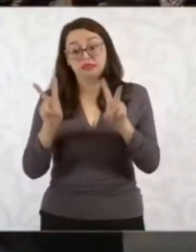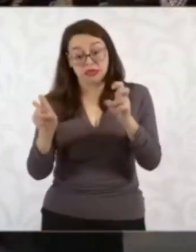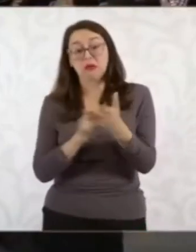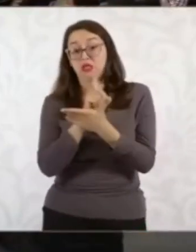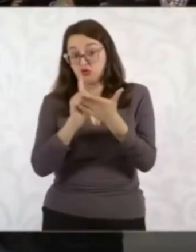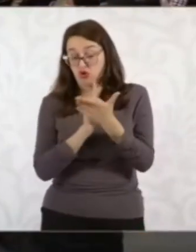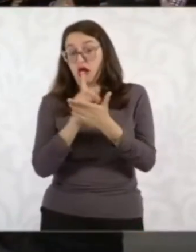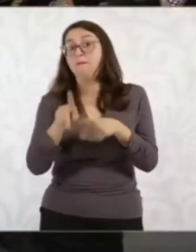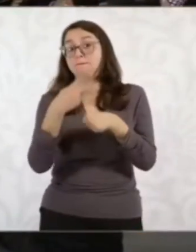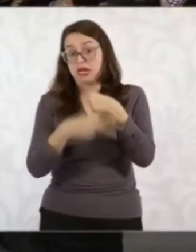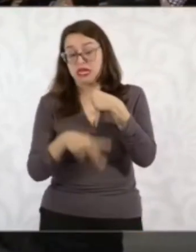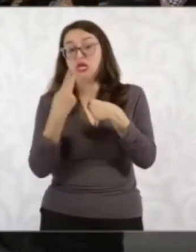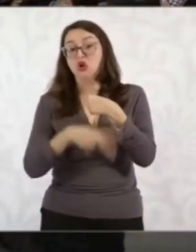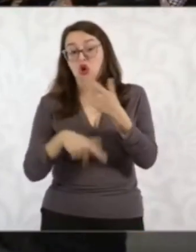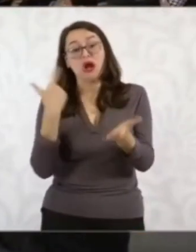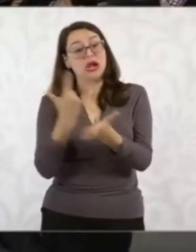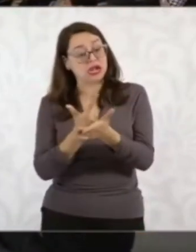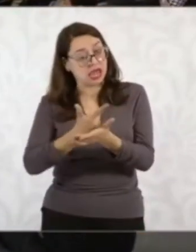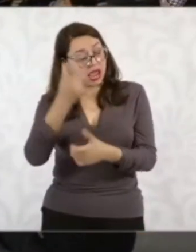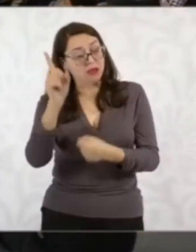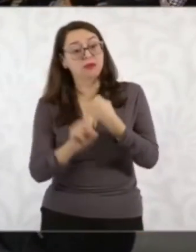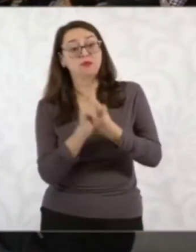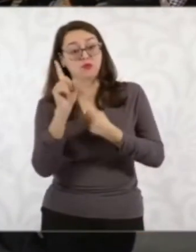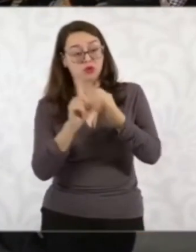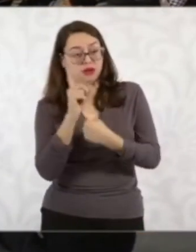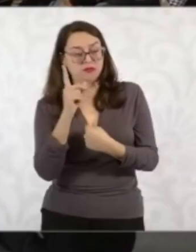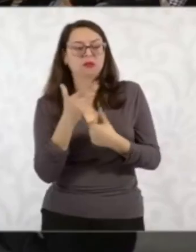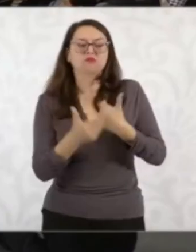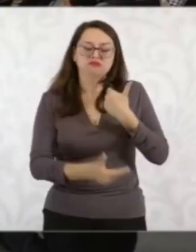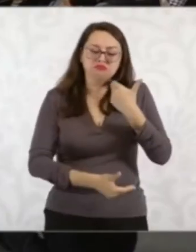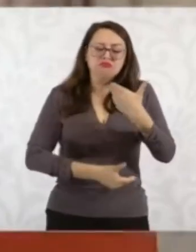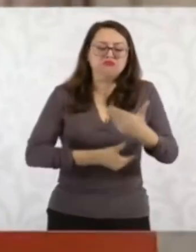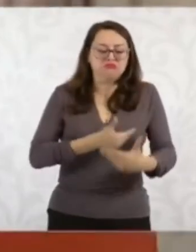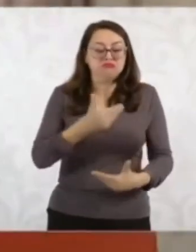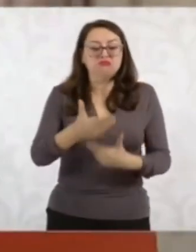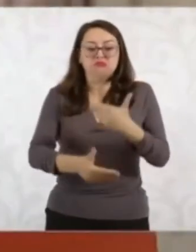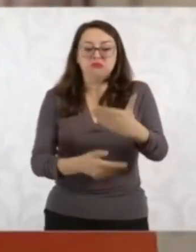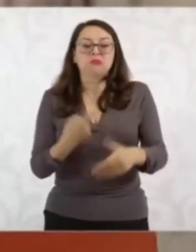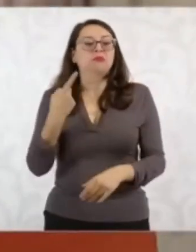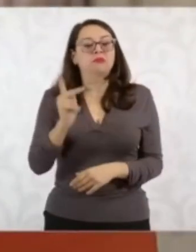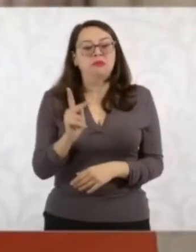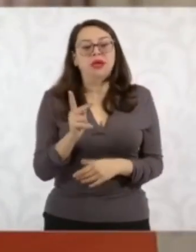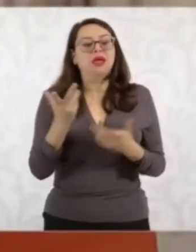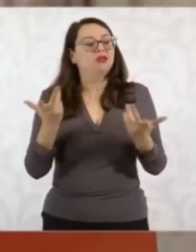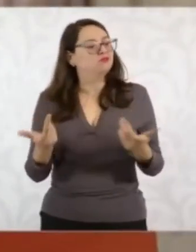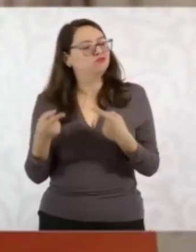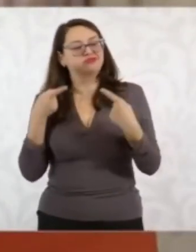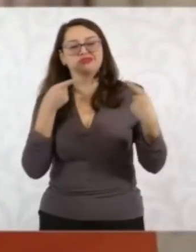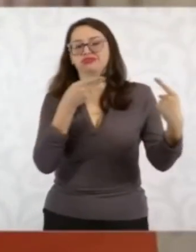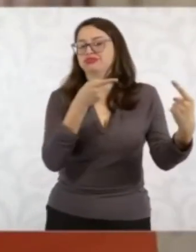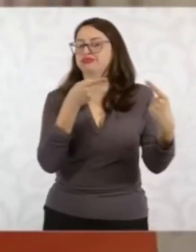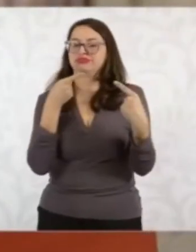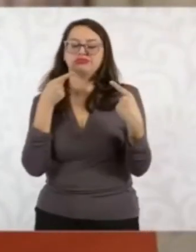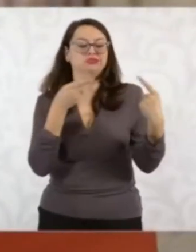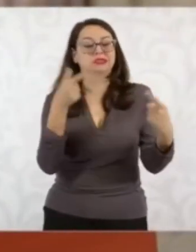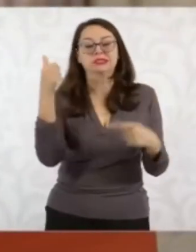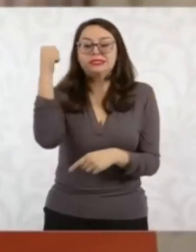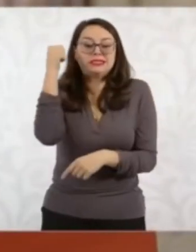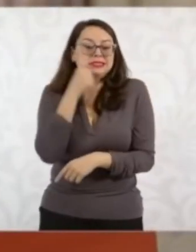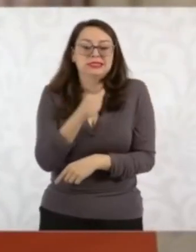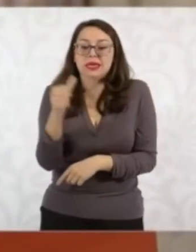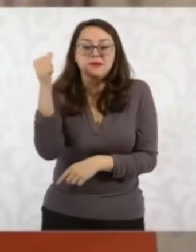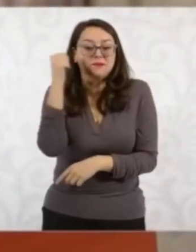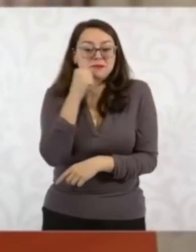norteamericanos. Iremos manejando las presiones, pero serán siempre motivo de conflicto. El hecho, por otro